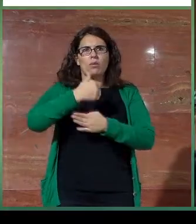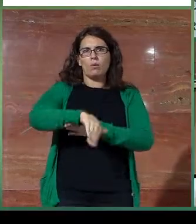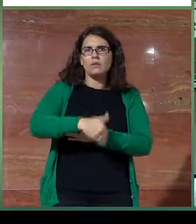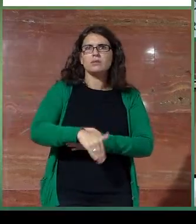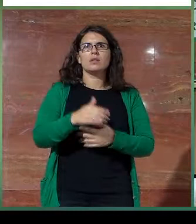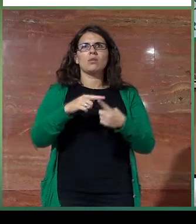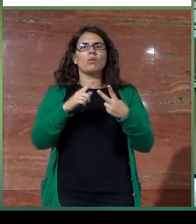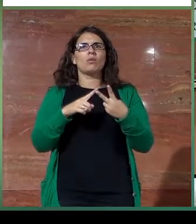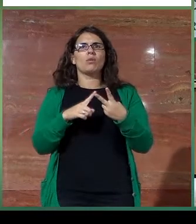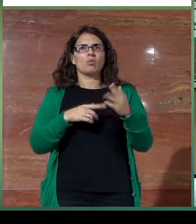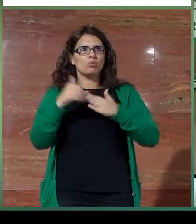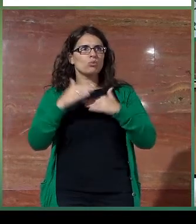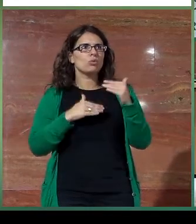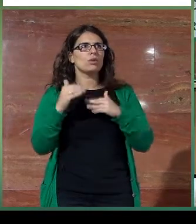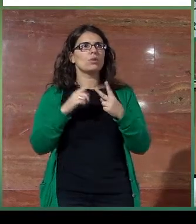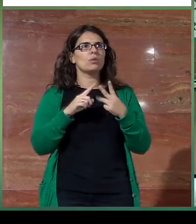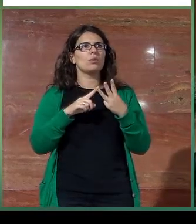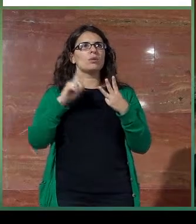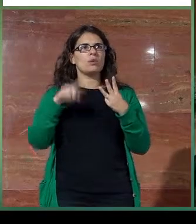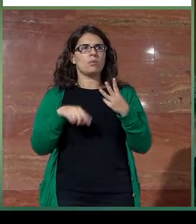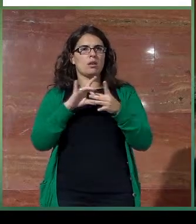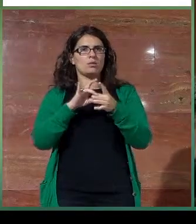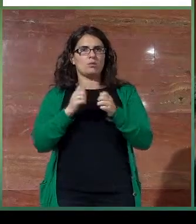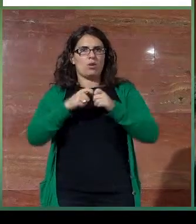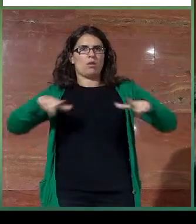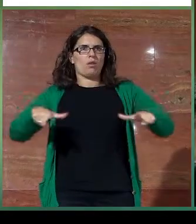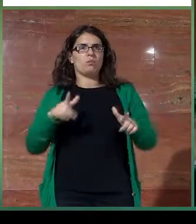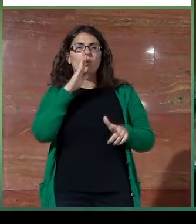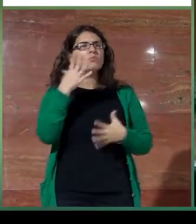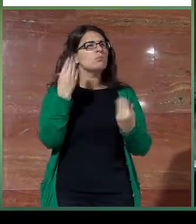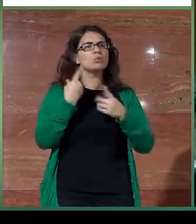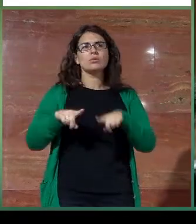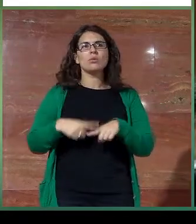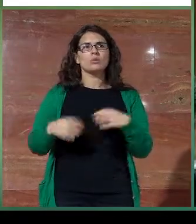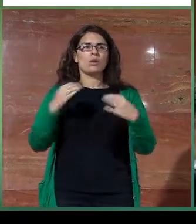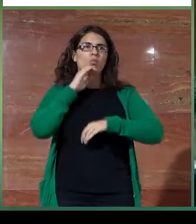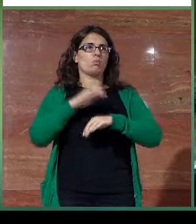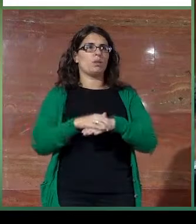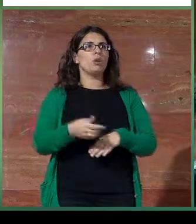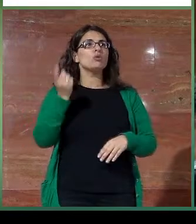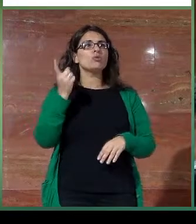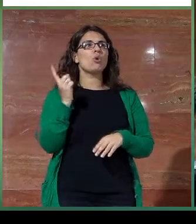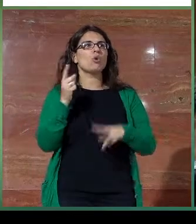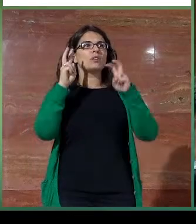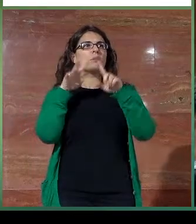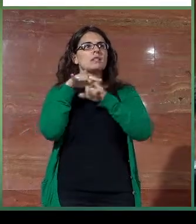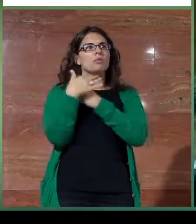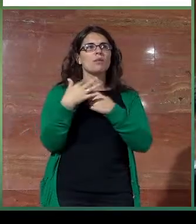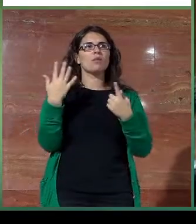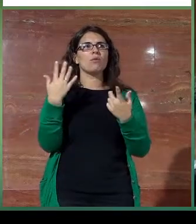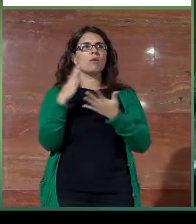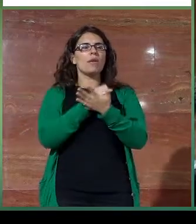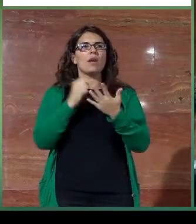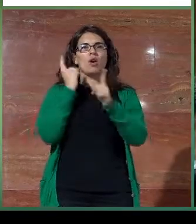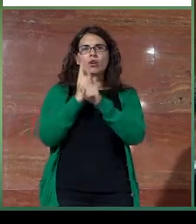nivel constructivo y a nivel proyectual. Porque efectivamente hay muchas cosas que cumplir, no solo la sectorización de climatización, de